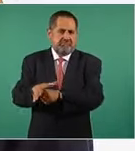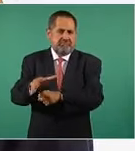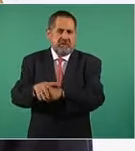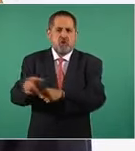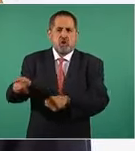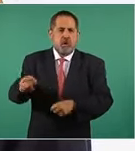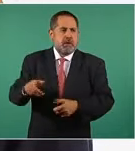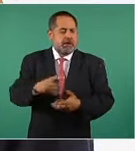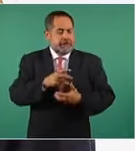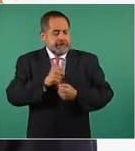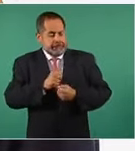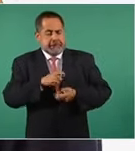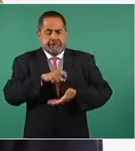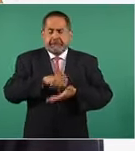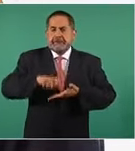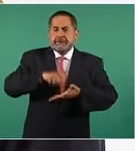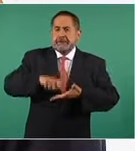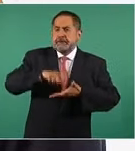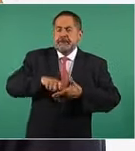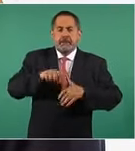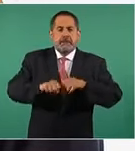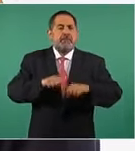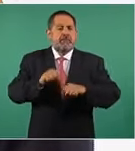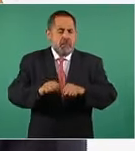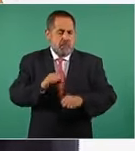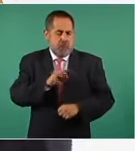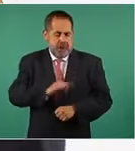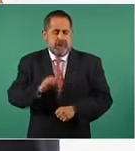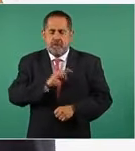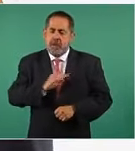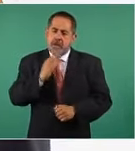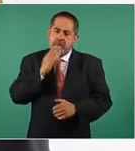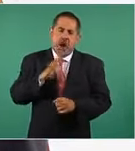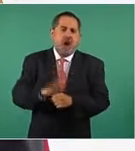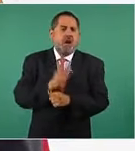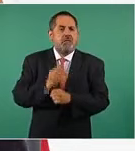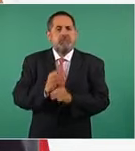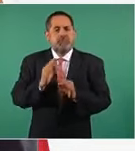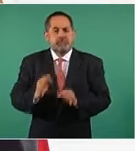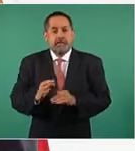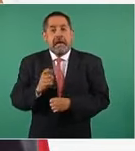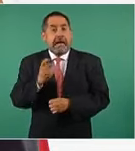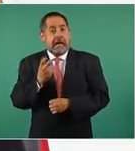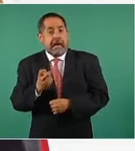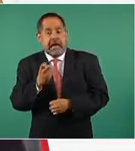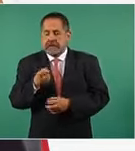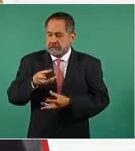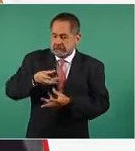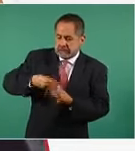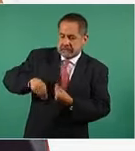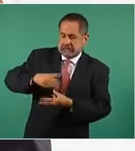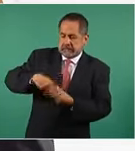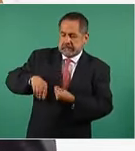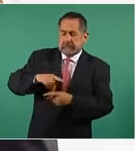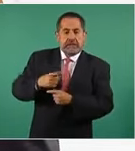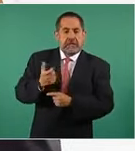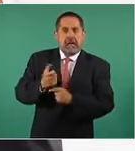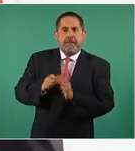compra o de consumo de la gente, y con ello se ha podido reactivar pronto la